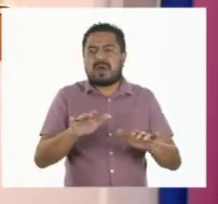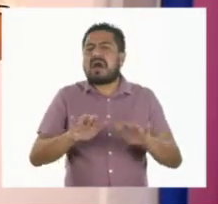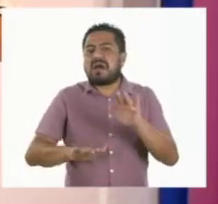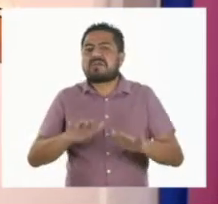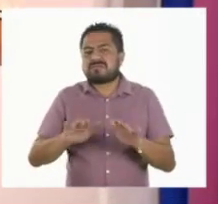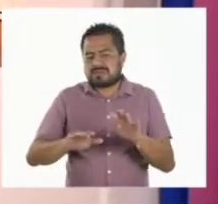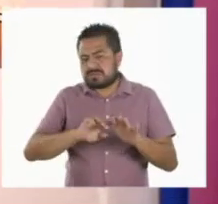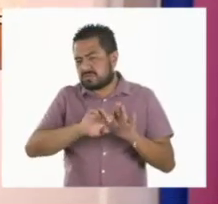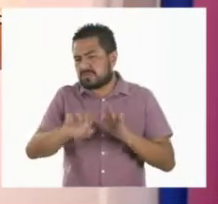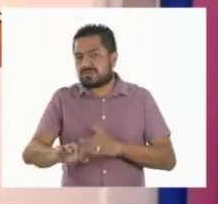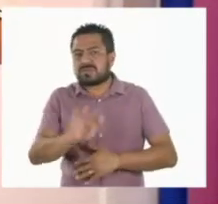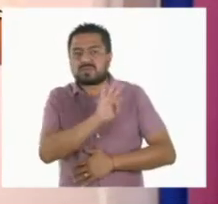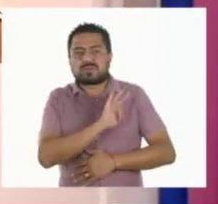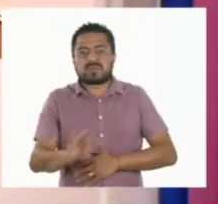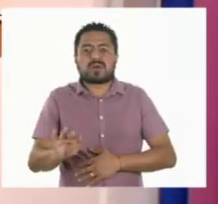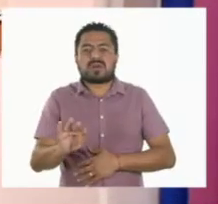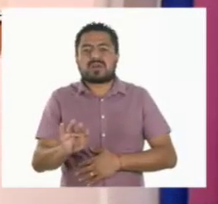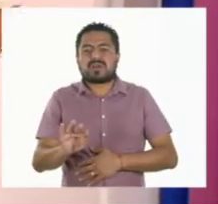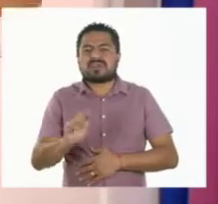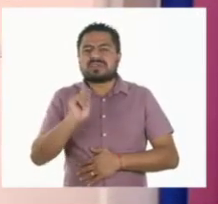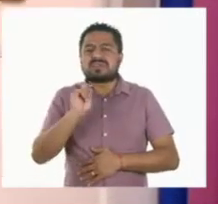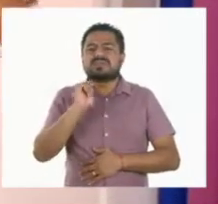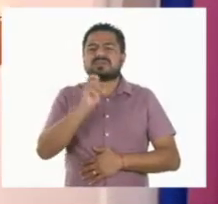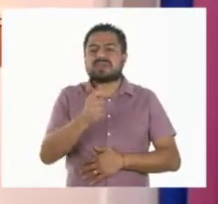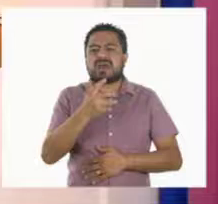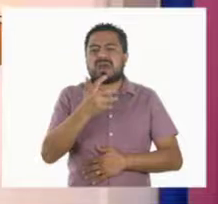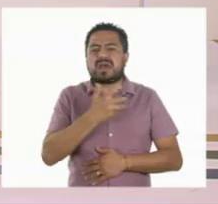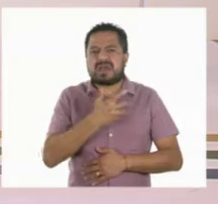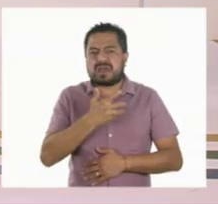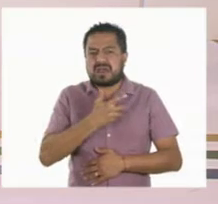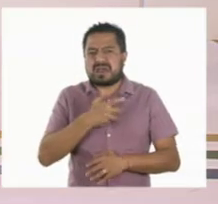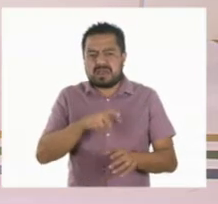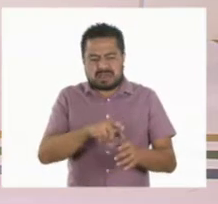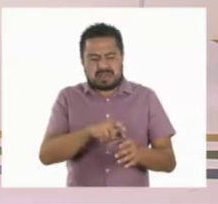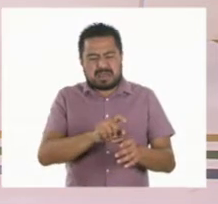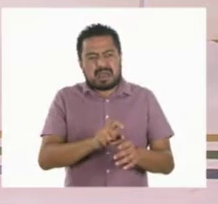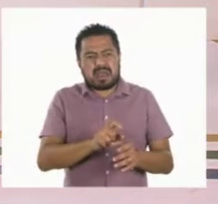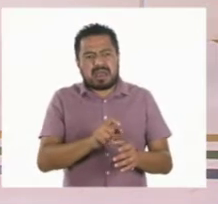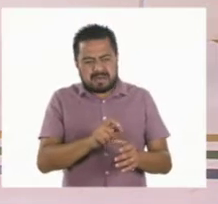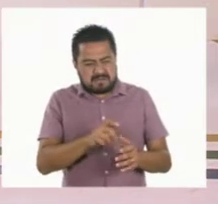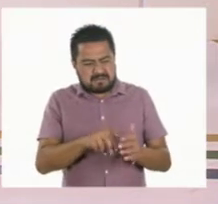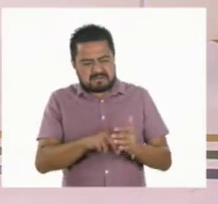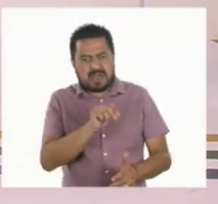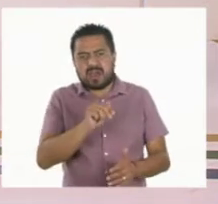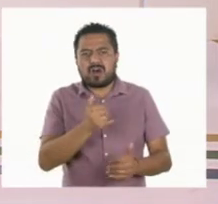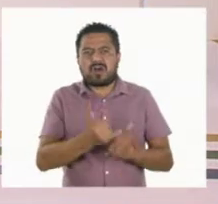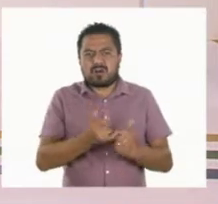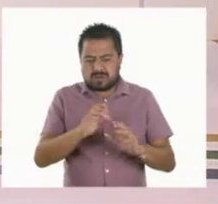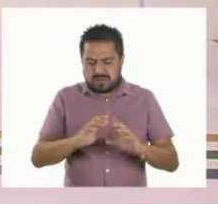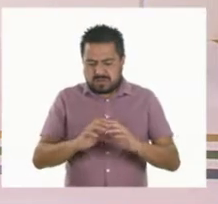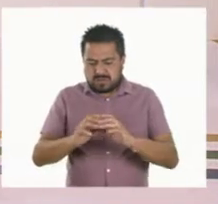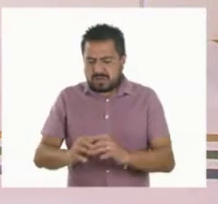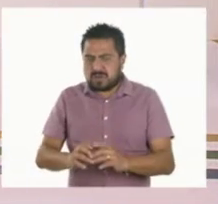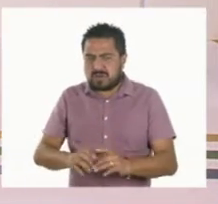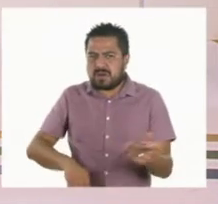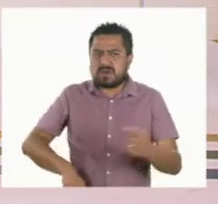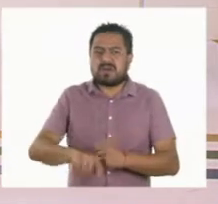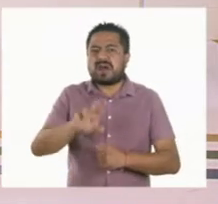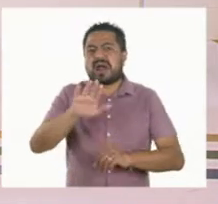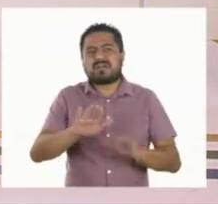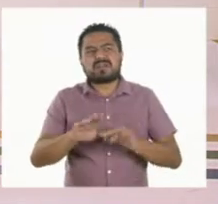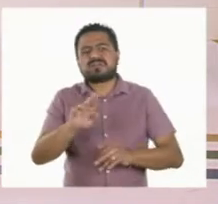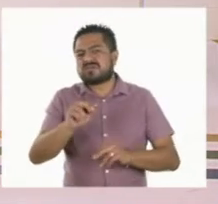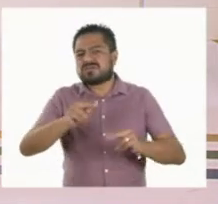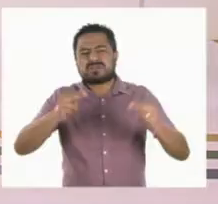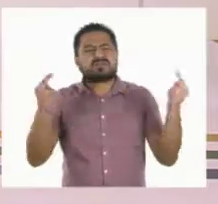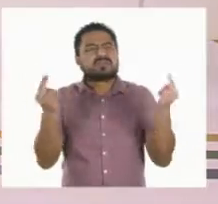ejemplo, puedes tener una lata vacía y juegas al bote, ¿no? A veces no es necesario el bote,